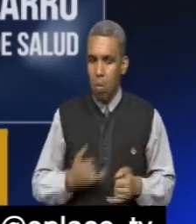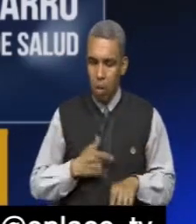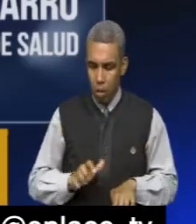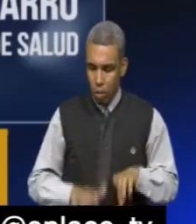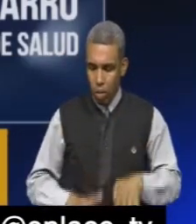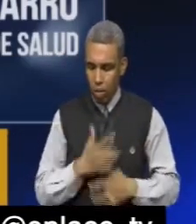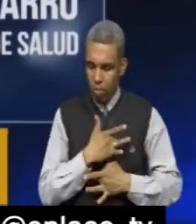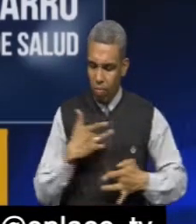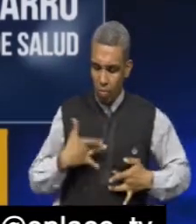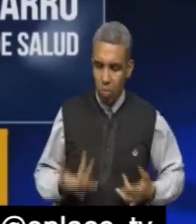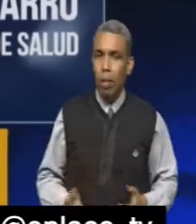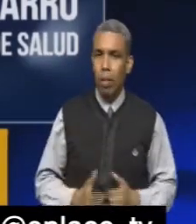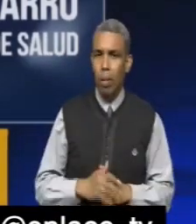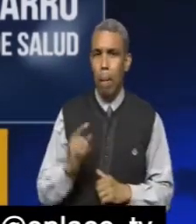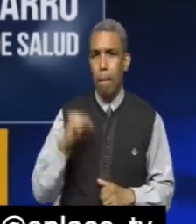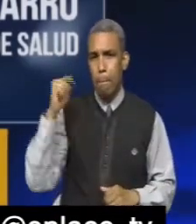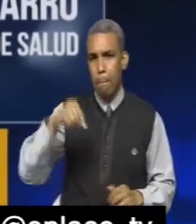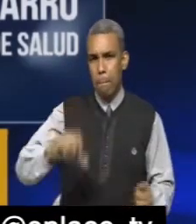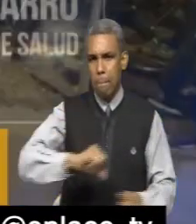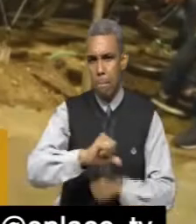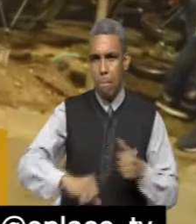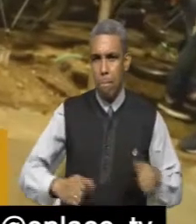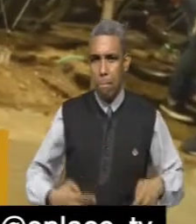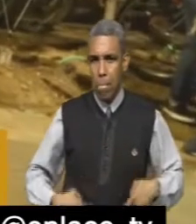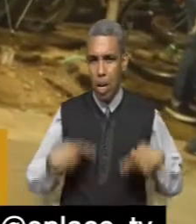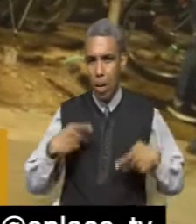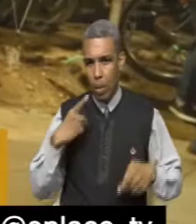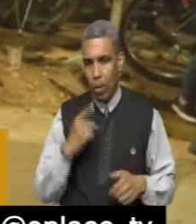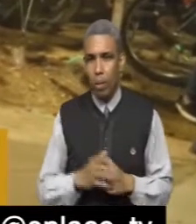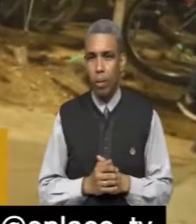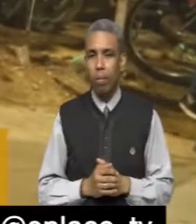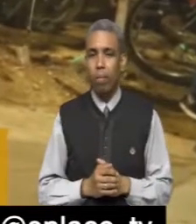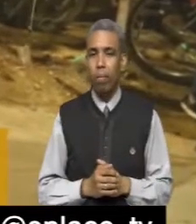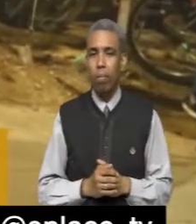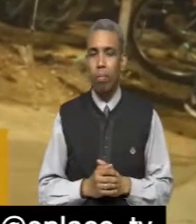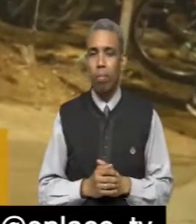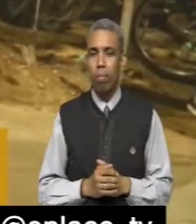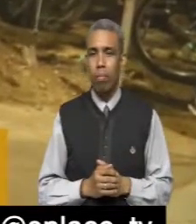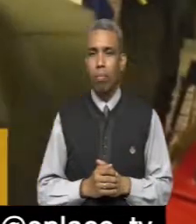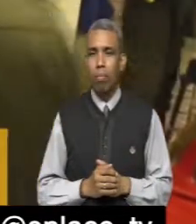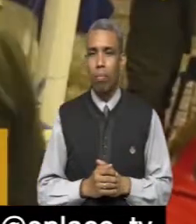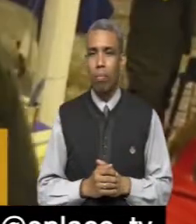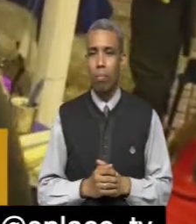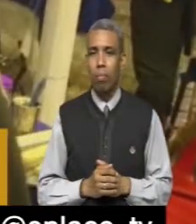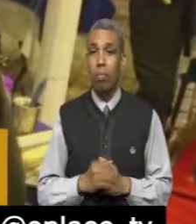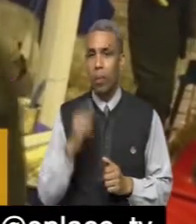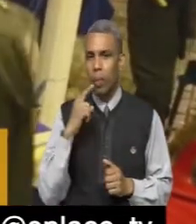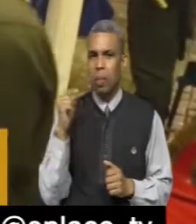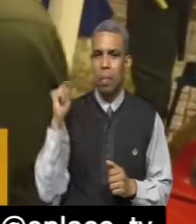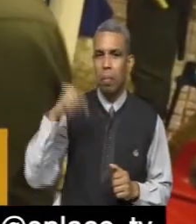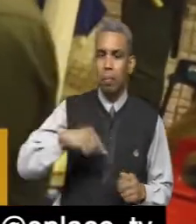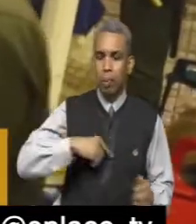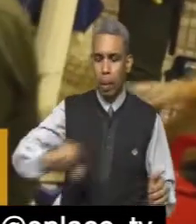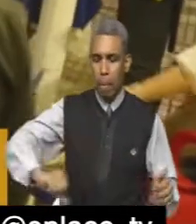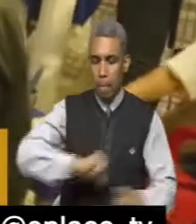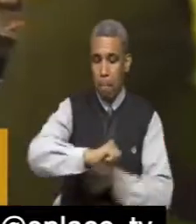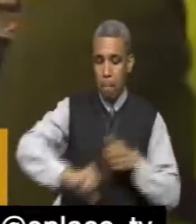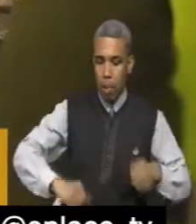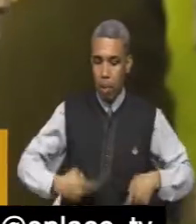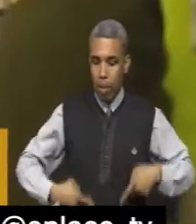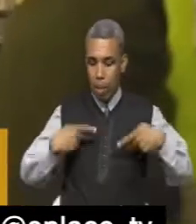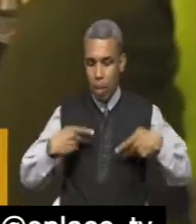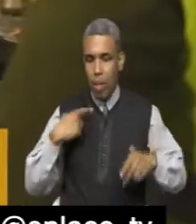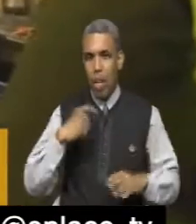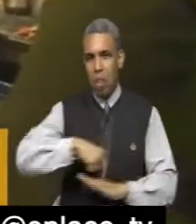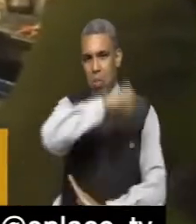vigilancia y control a algunas de las ventas informales. La Secretaría Local de Salud lideró el recorrido que abarcó todo el Parque a la Vida,